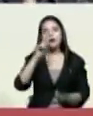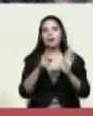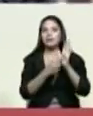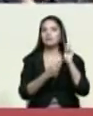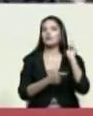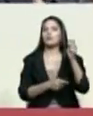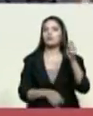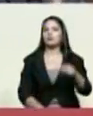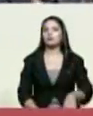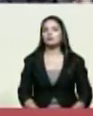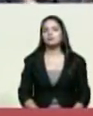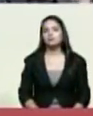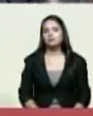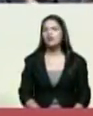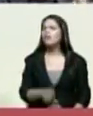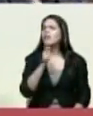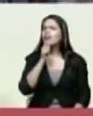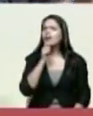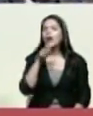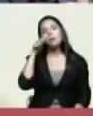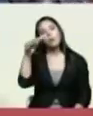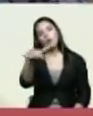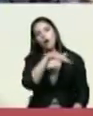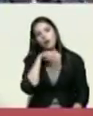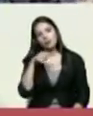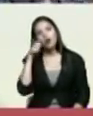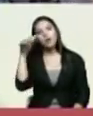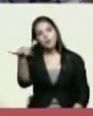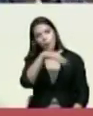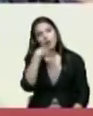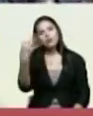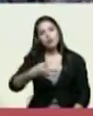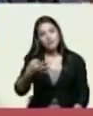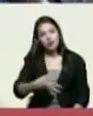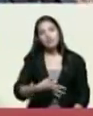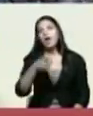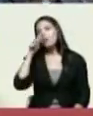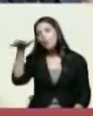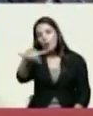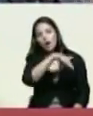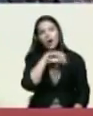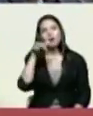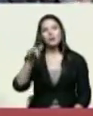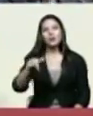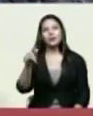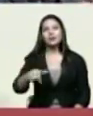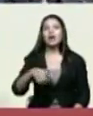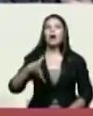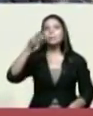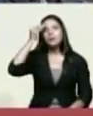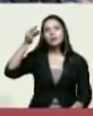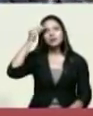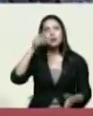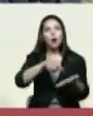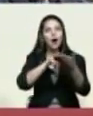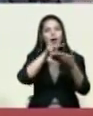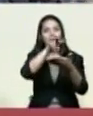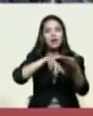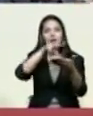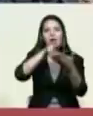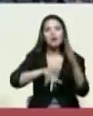Constitución. ¿Quién es el pueblo? El pueblo verdadero, el pueblo de a pie, el pueblo que aprendió a leer